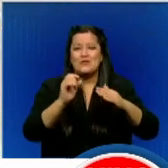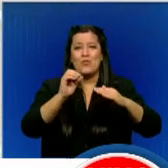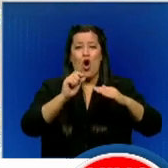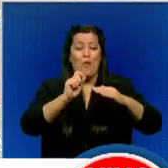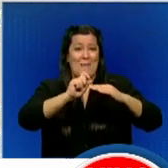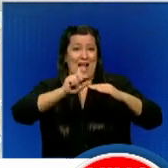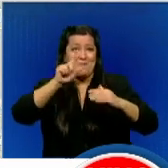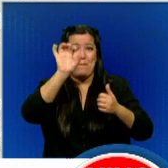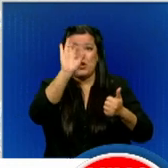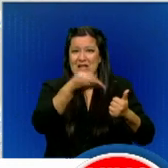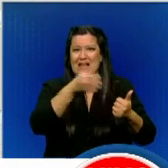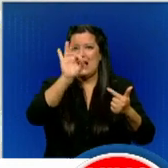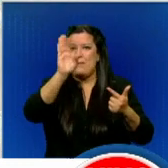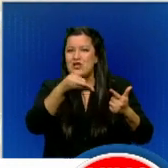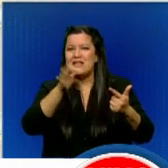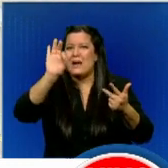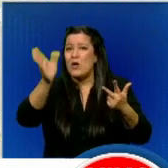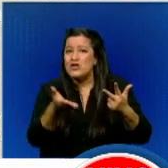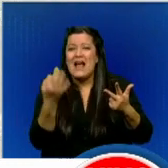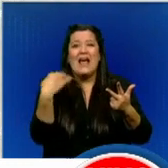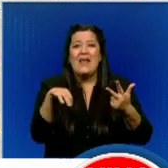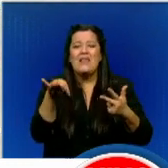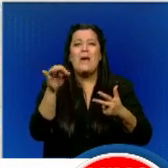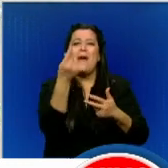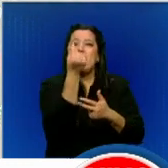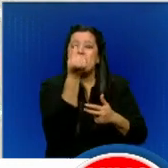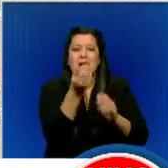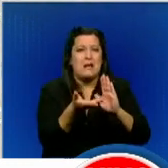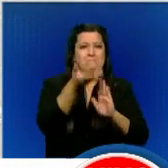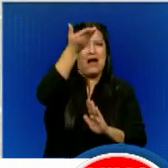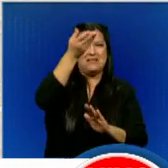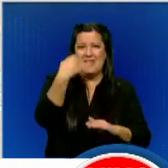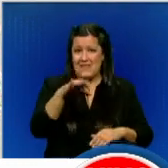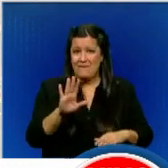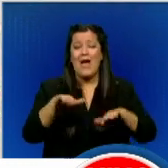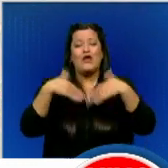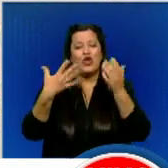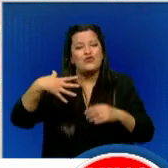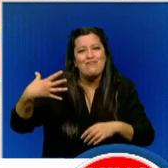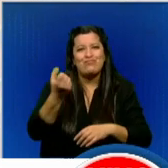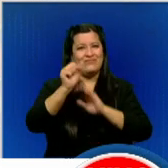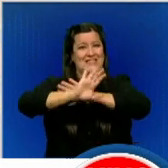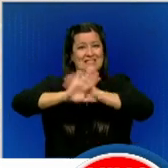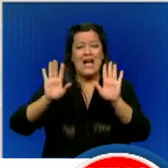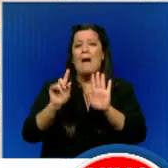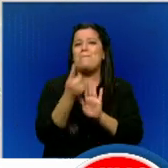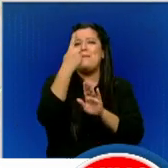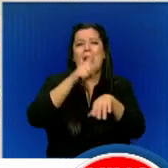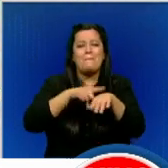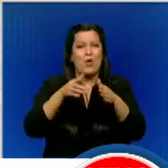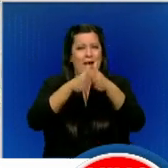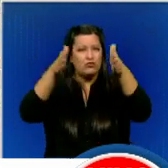sean a partir de valores superiores y así conseguimos en una primera instancia